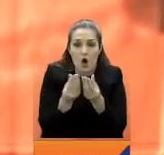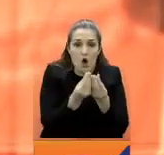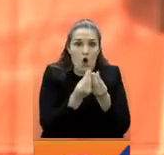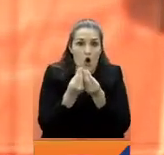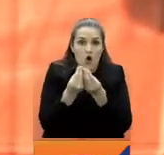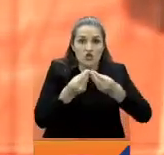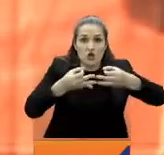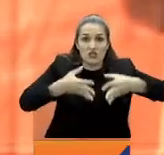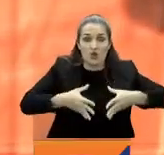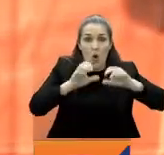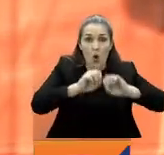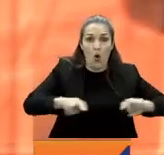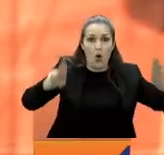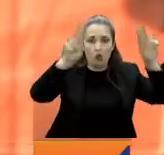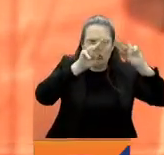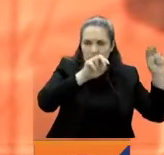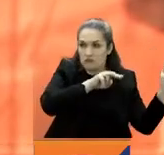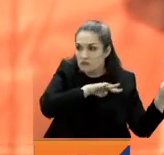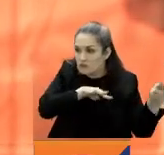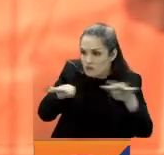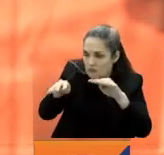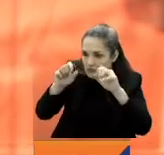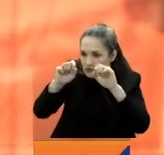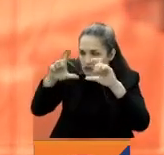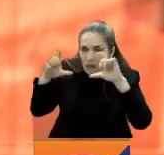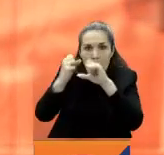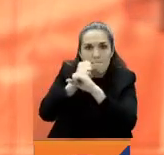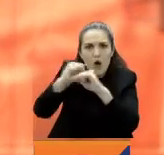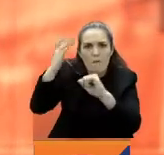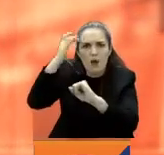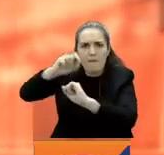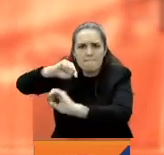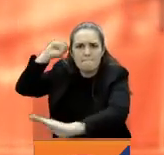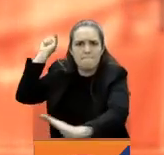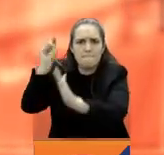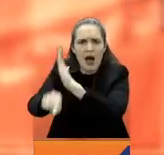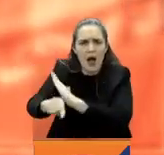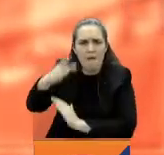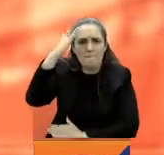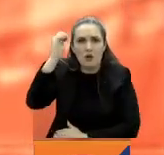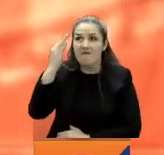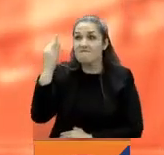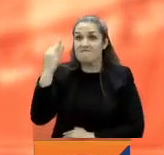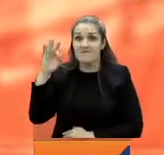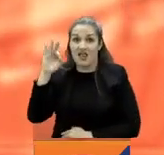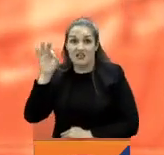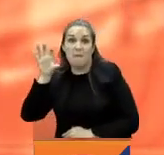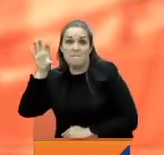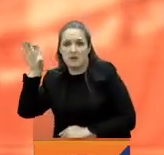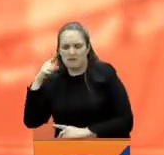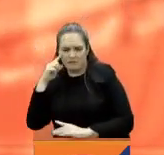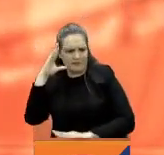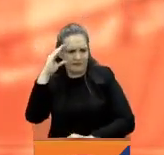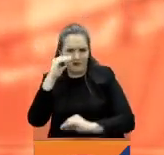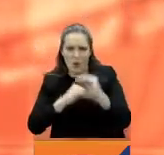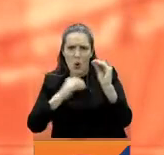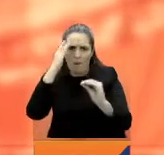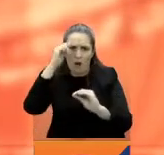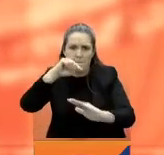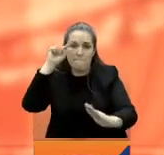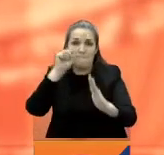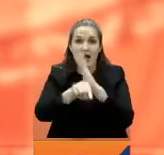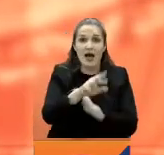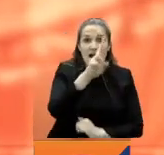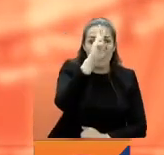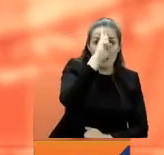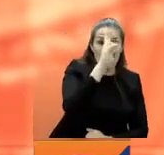Unidas expresó su consternación por el magnicidio y varios gobiernos, como el de Francia, por ejemplo, rechazan el hecho. República Dominicana,